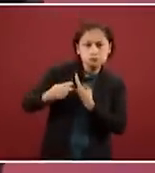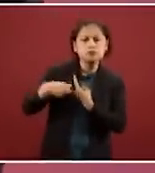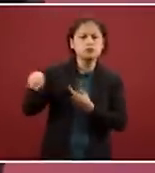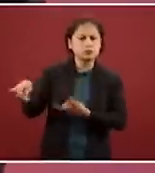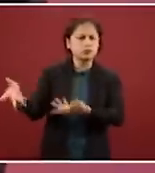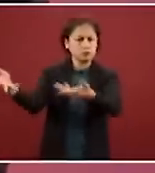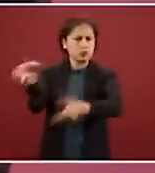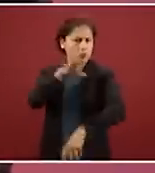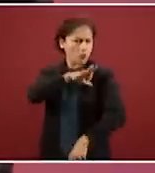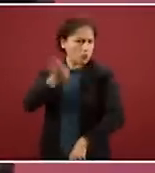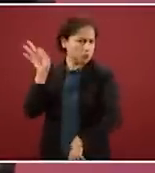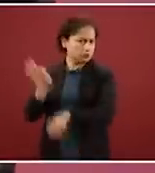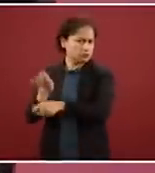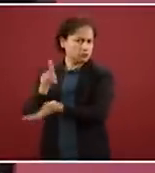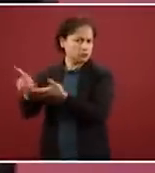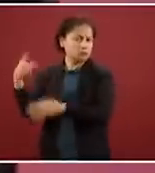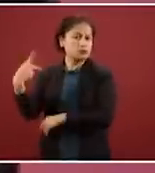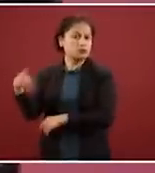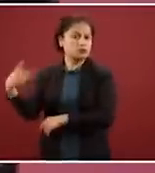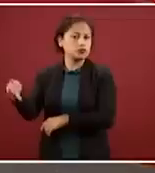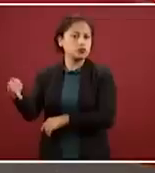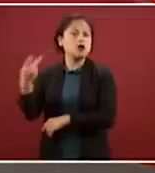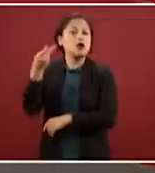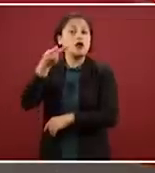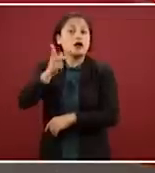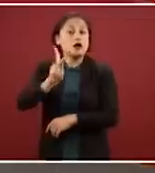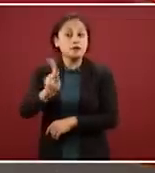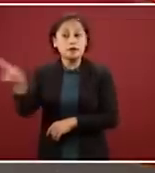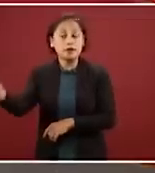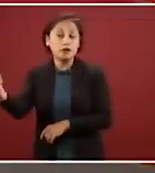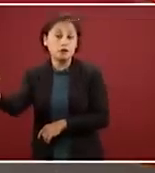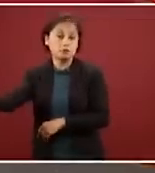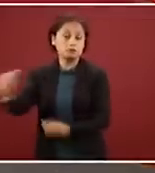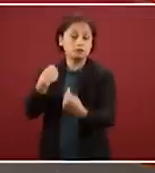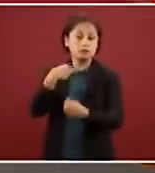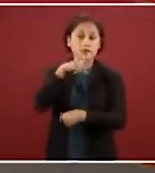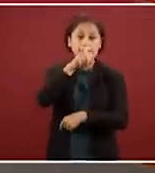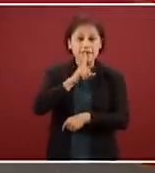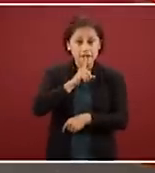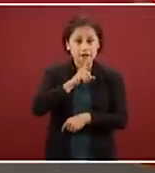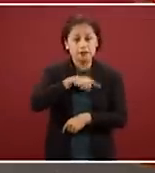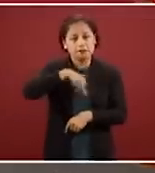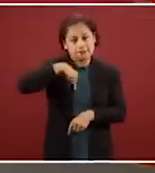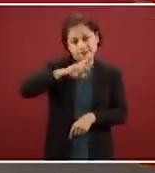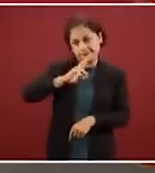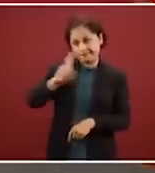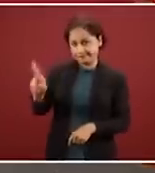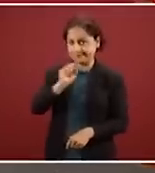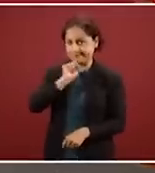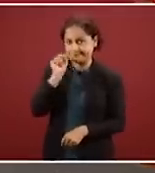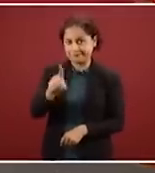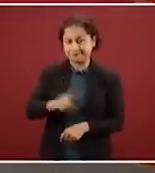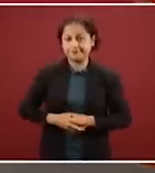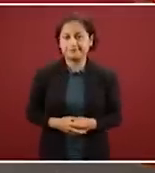se diga una mentira, pues vamos a replicar, vamos a contestar. Muy bien, vamos